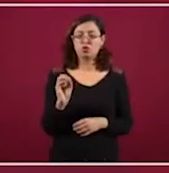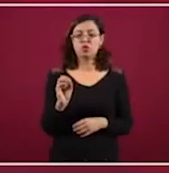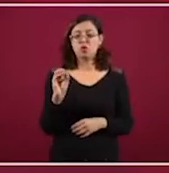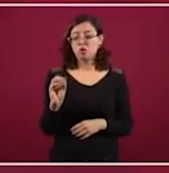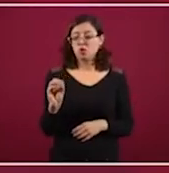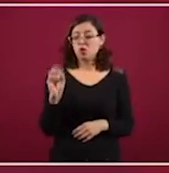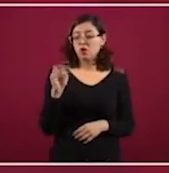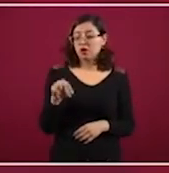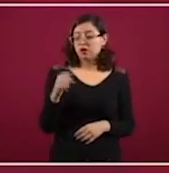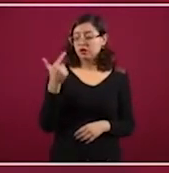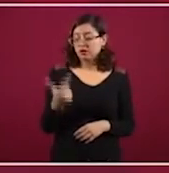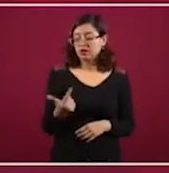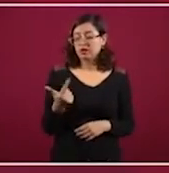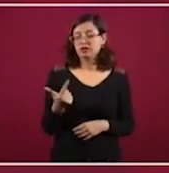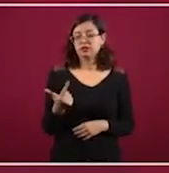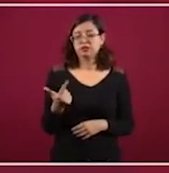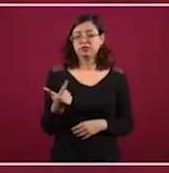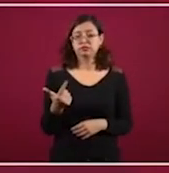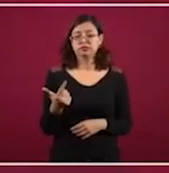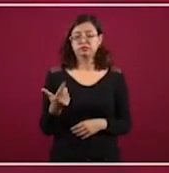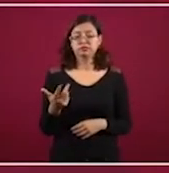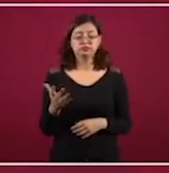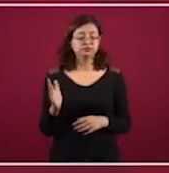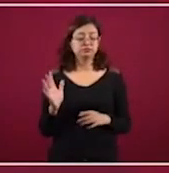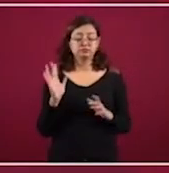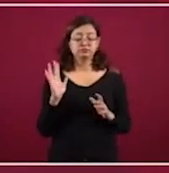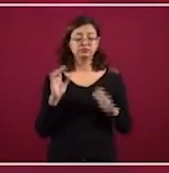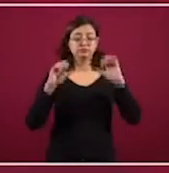llamada sociedad civil o